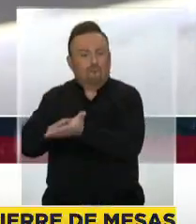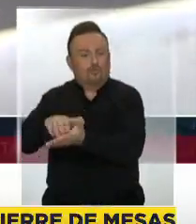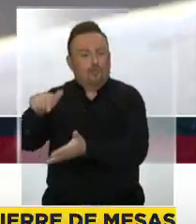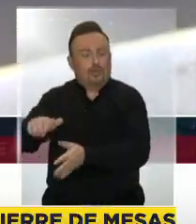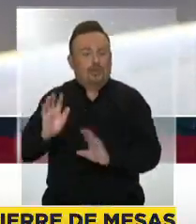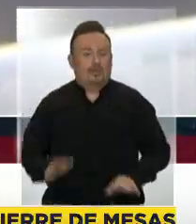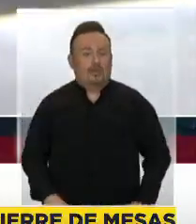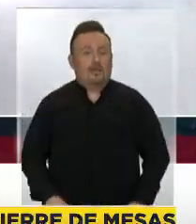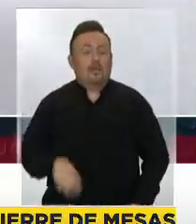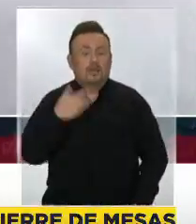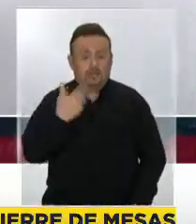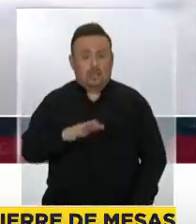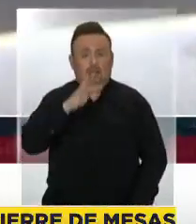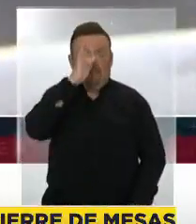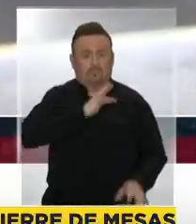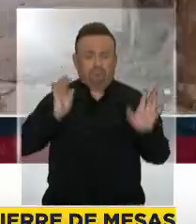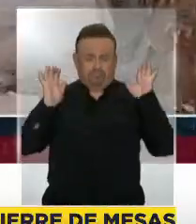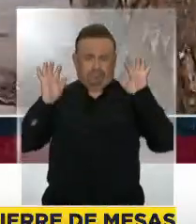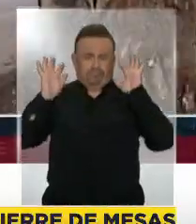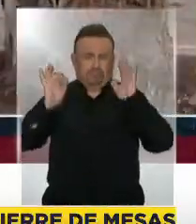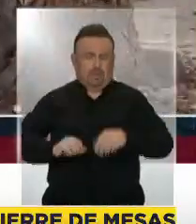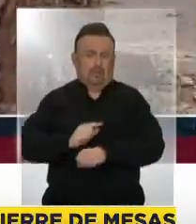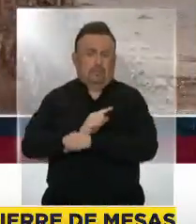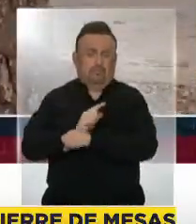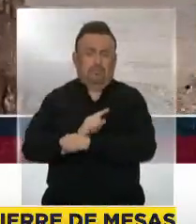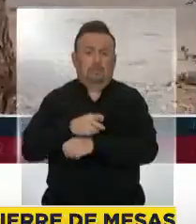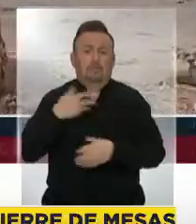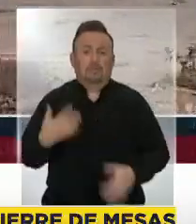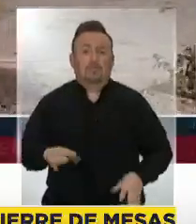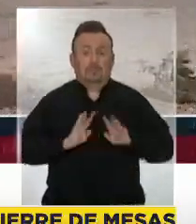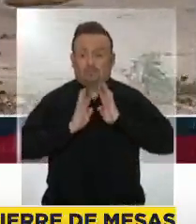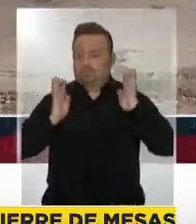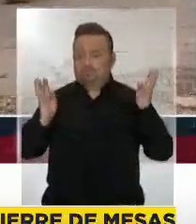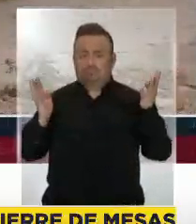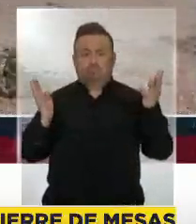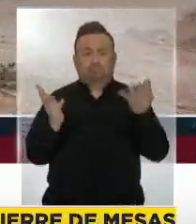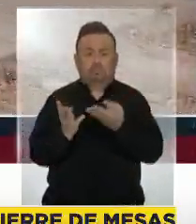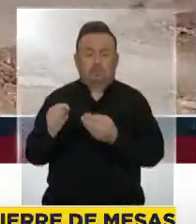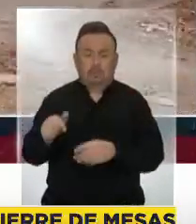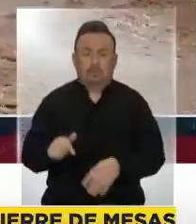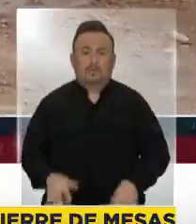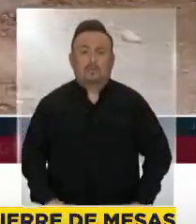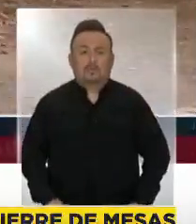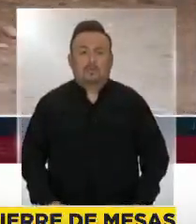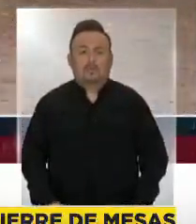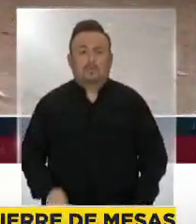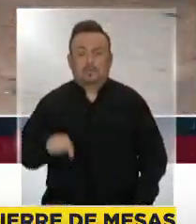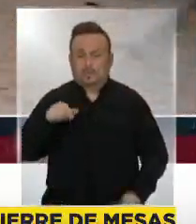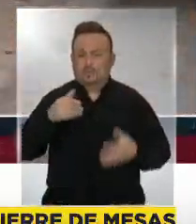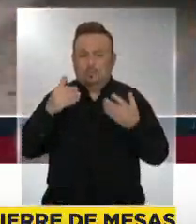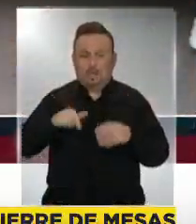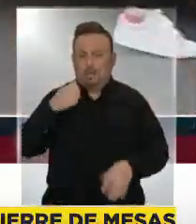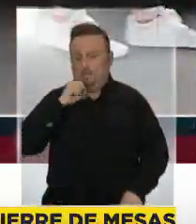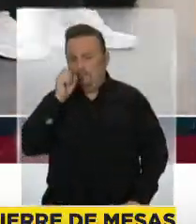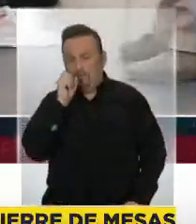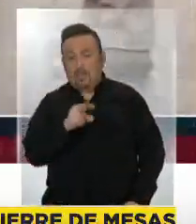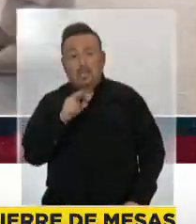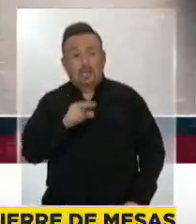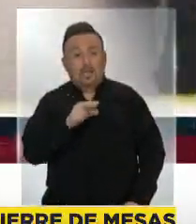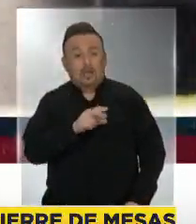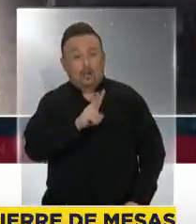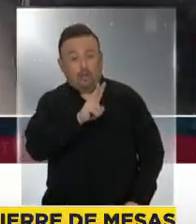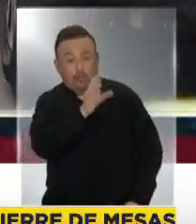había muchos funcionarios de la PDI. No, ya había, y después empezaron a cordonar, pero ya había personal de investigaciones acá ya. ¿Y estas personas